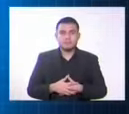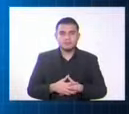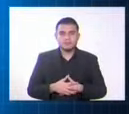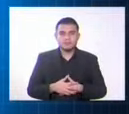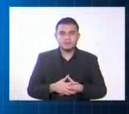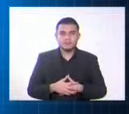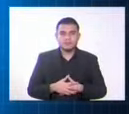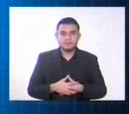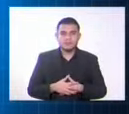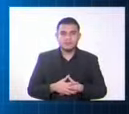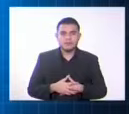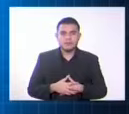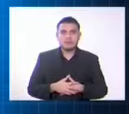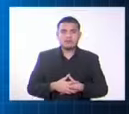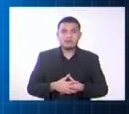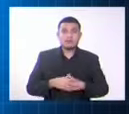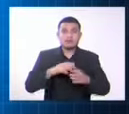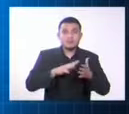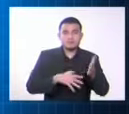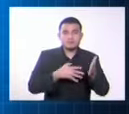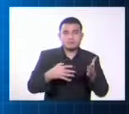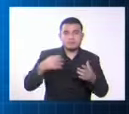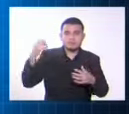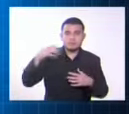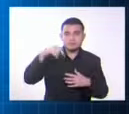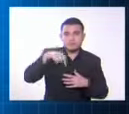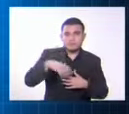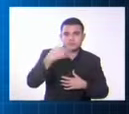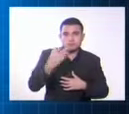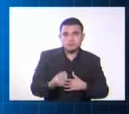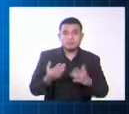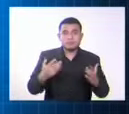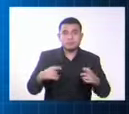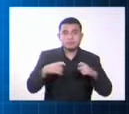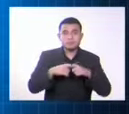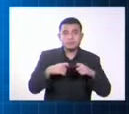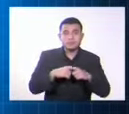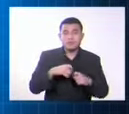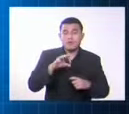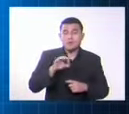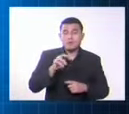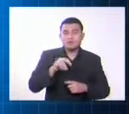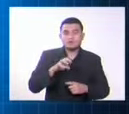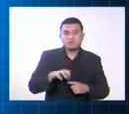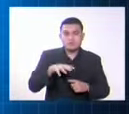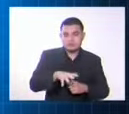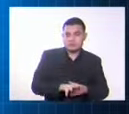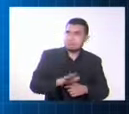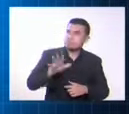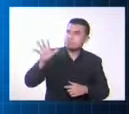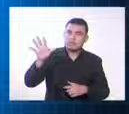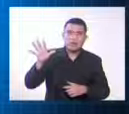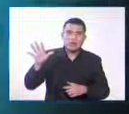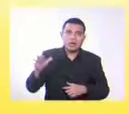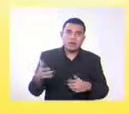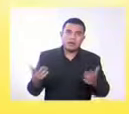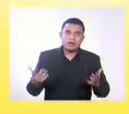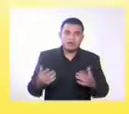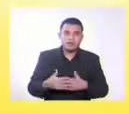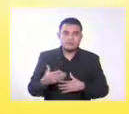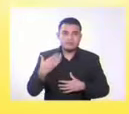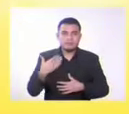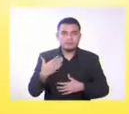En la mayoría de las celdas solares de hoy en día, gran parte de la energía de los fotones es desperdiciada al disiparse en forma de